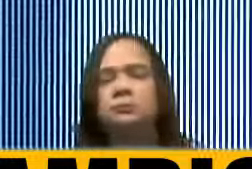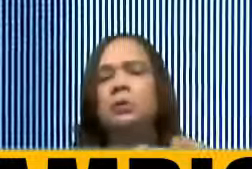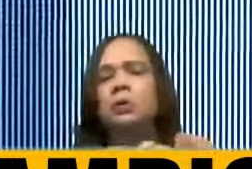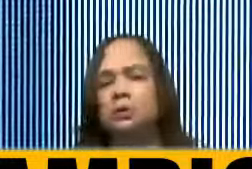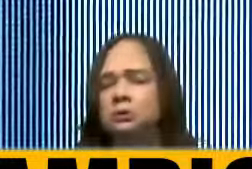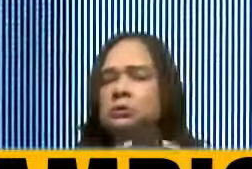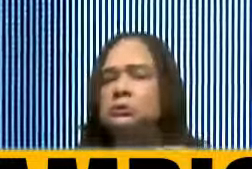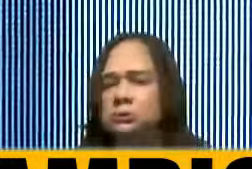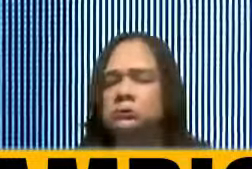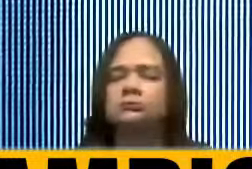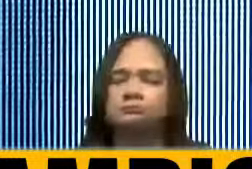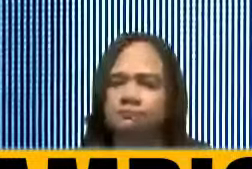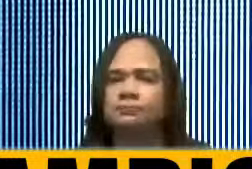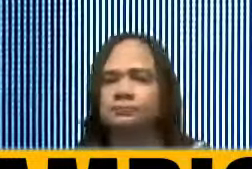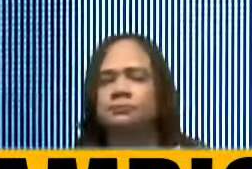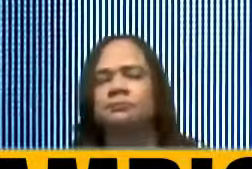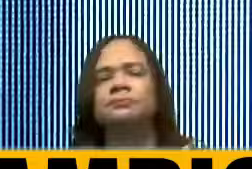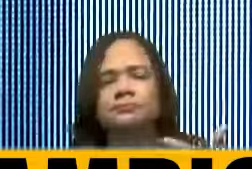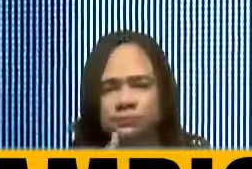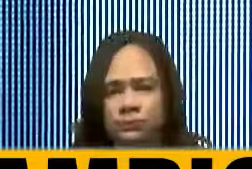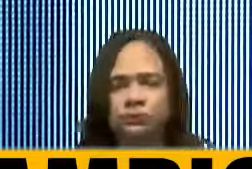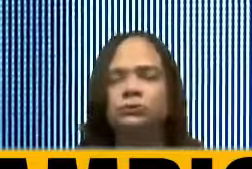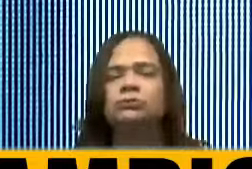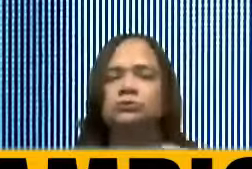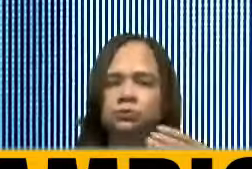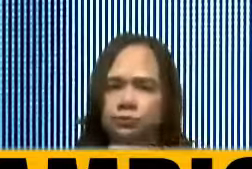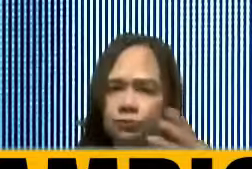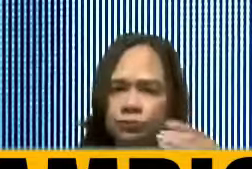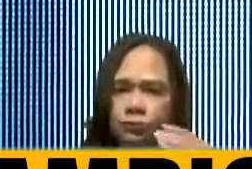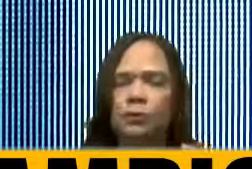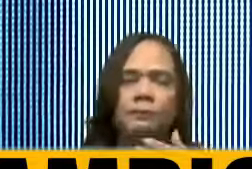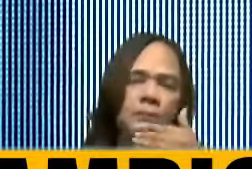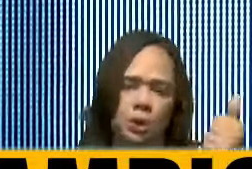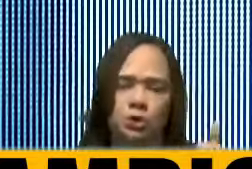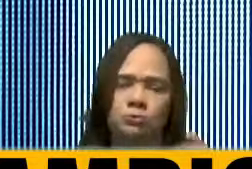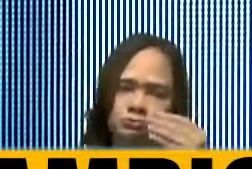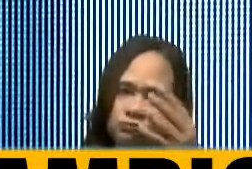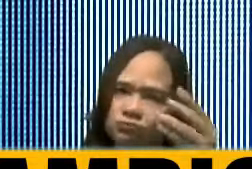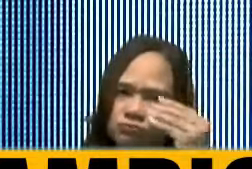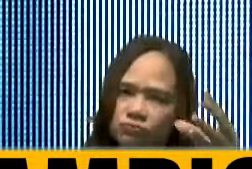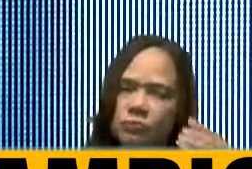tratando de la mejor manera de poder comunicar más eficientemente